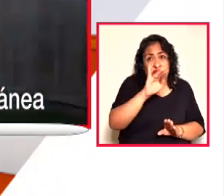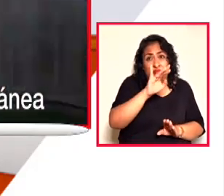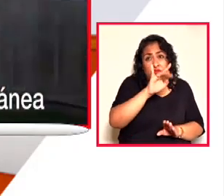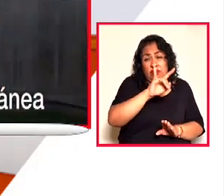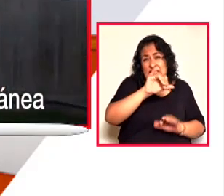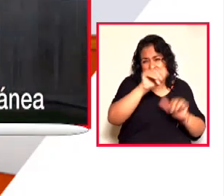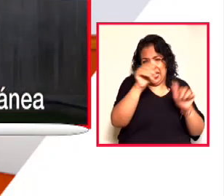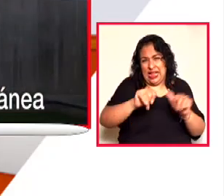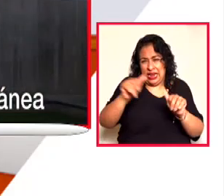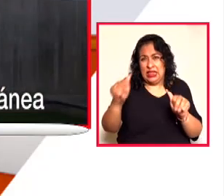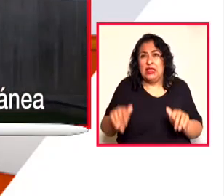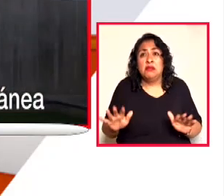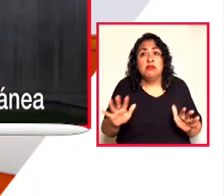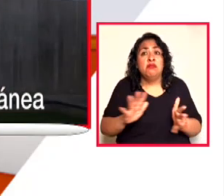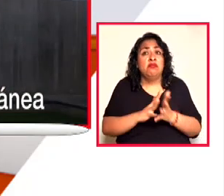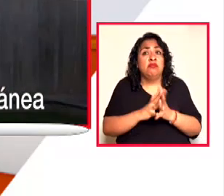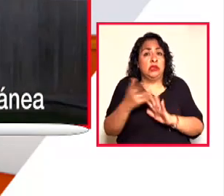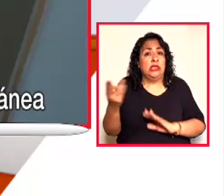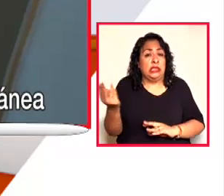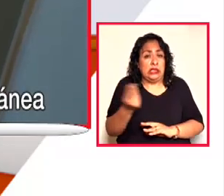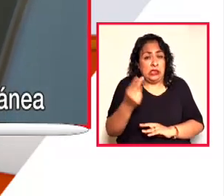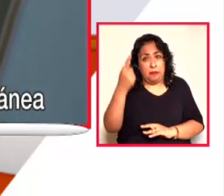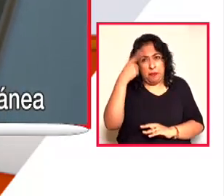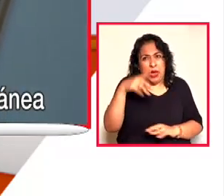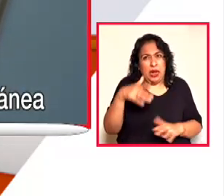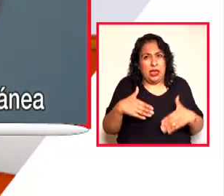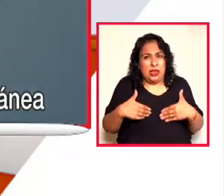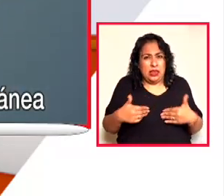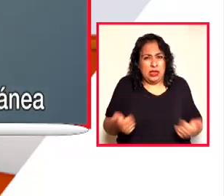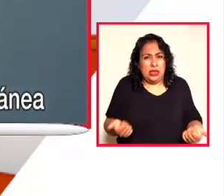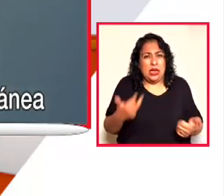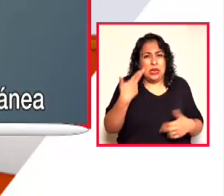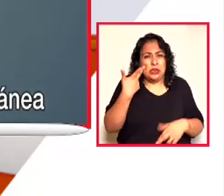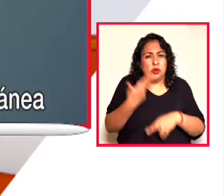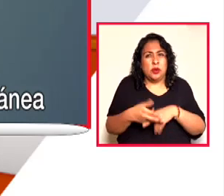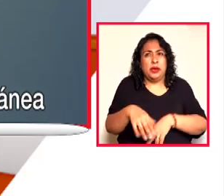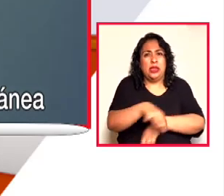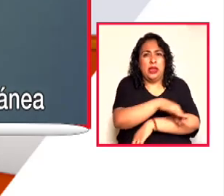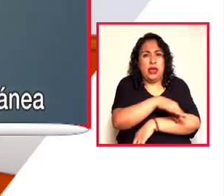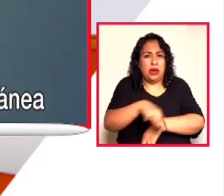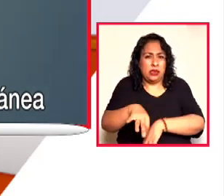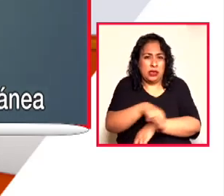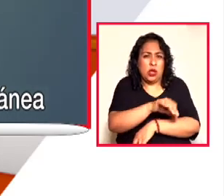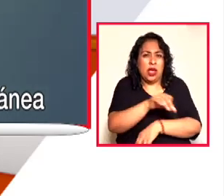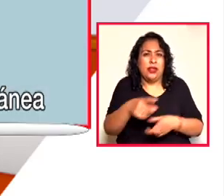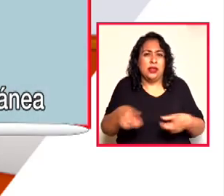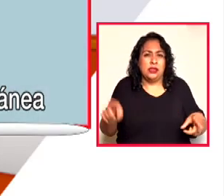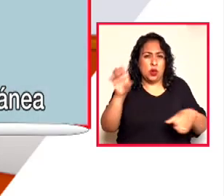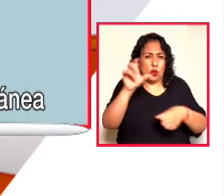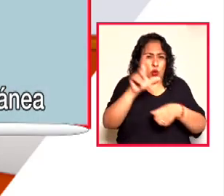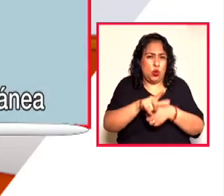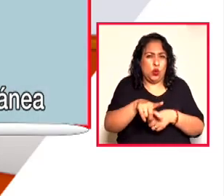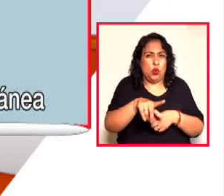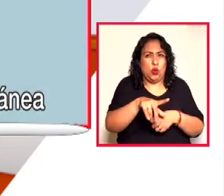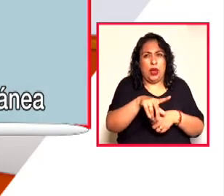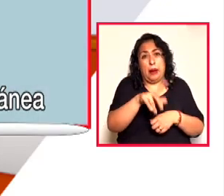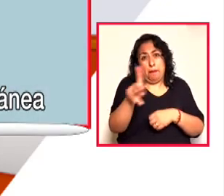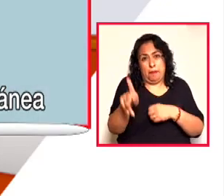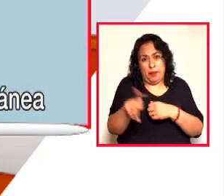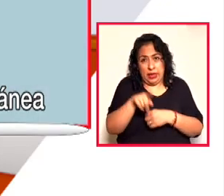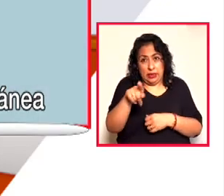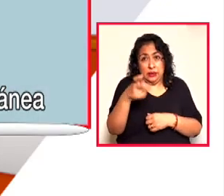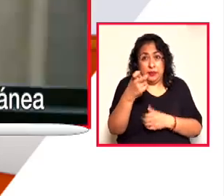alguna medida se han vuelto necesarias para el entendimiento del papel de la arquitectura en el desarrollo cultural del país. De dicho proyecto